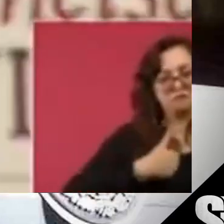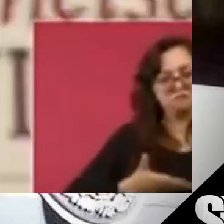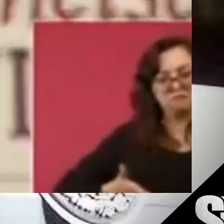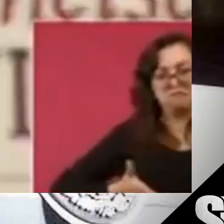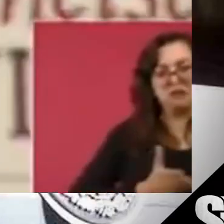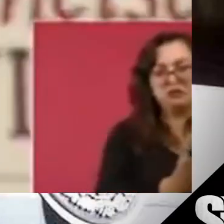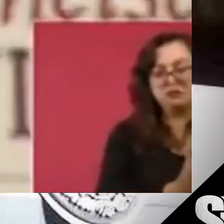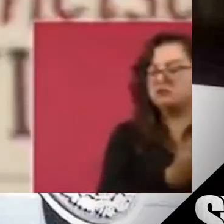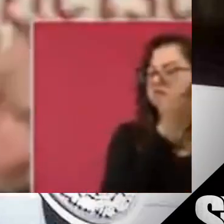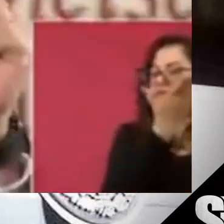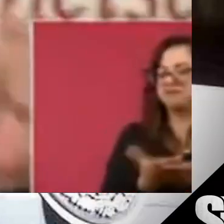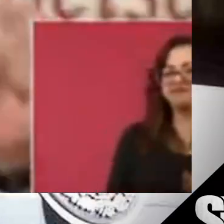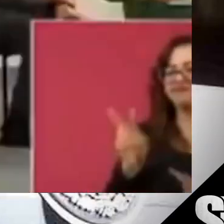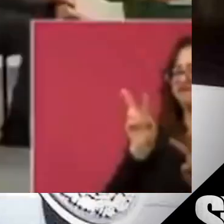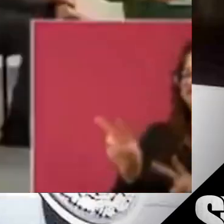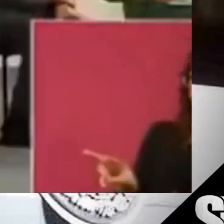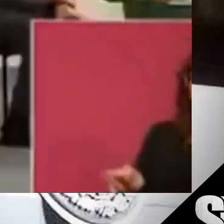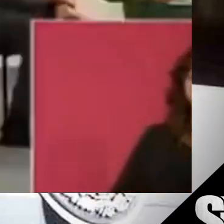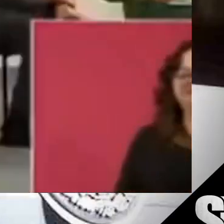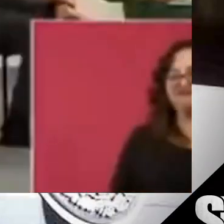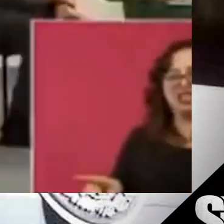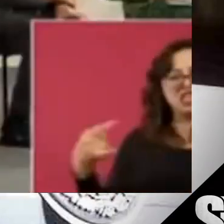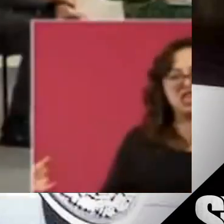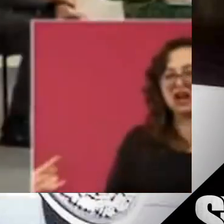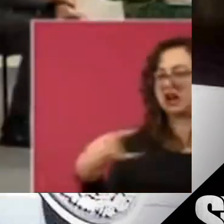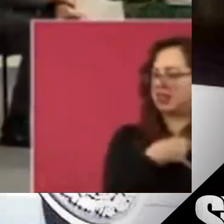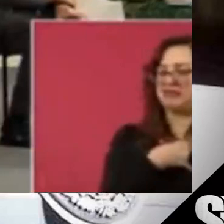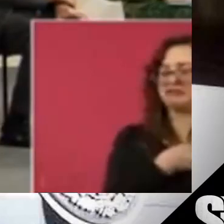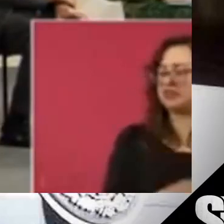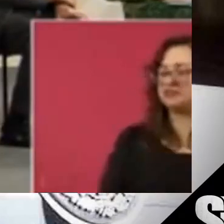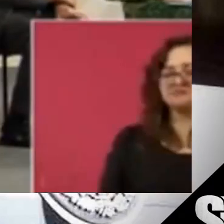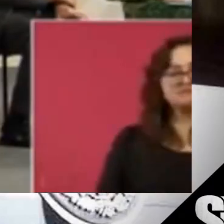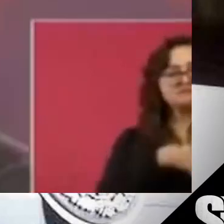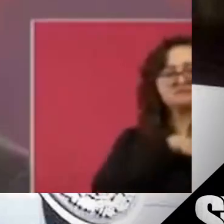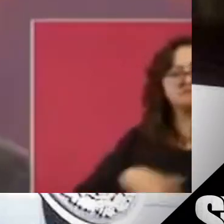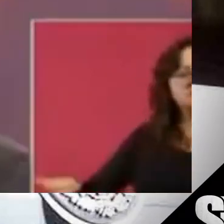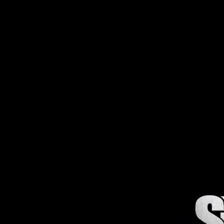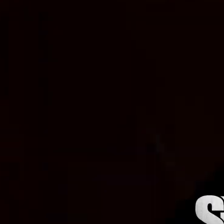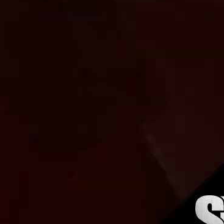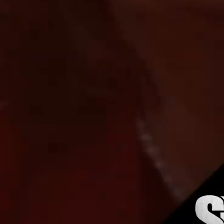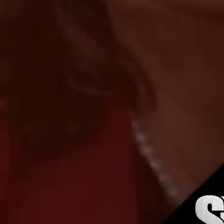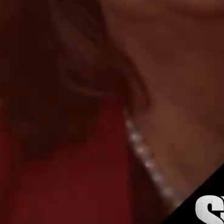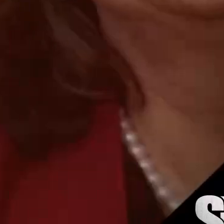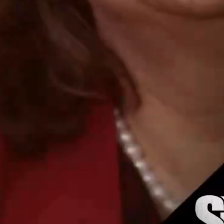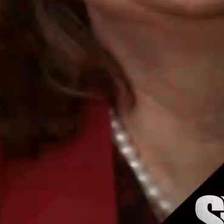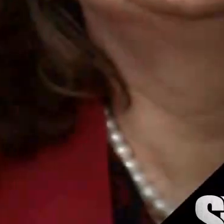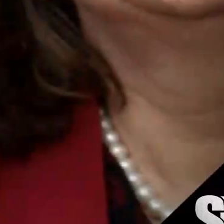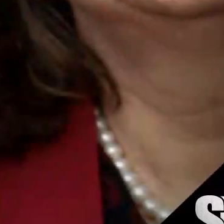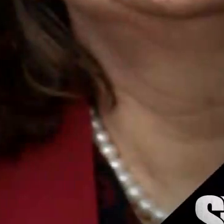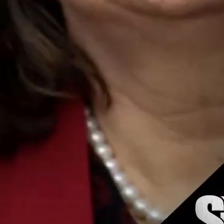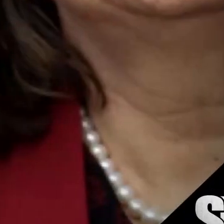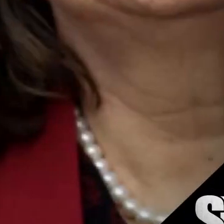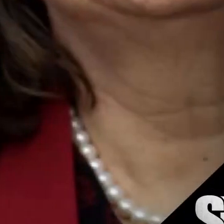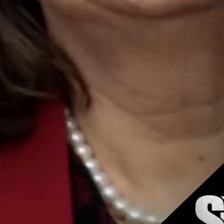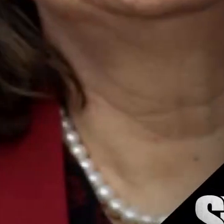gobierno del presidente López Obrador y de lo que hemos logrado con Estados Unidos en condiciones extraordinariamente difíciles. Pues bueno, ¿ustedes qué